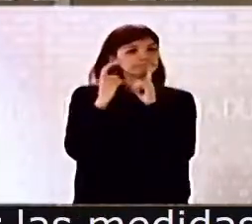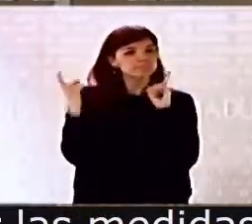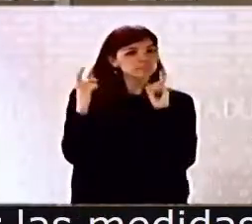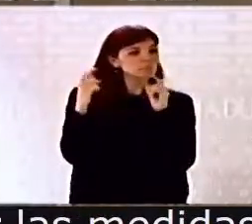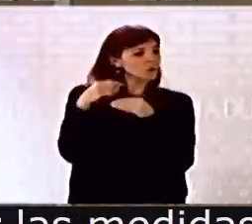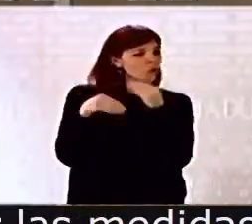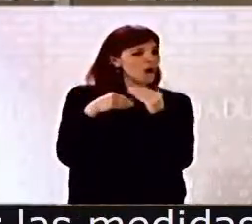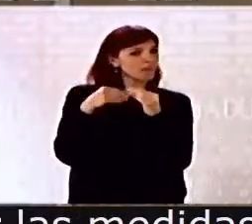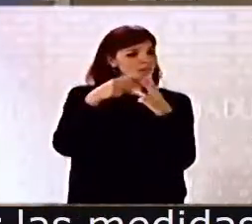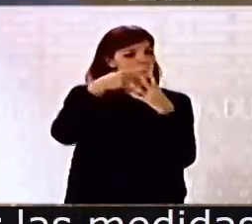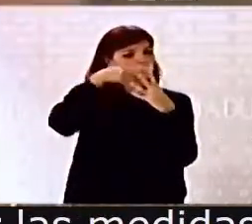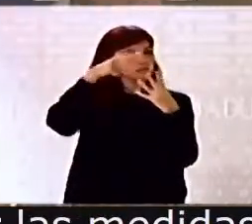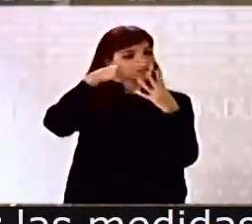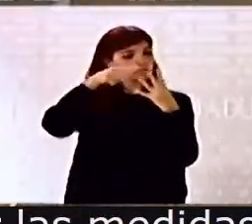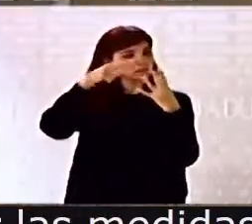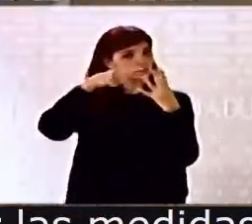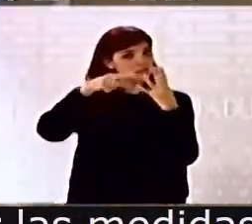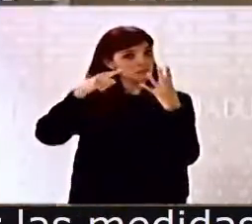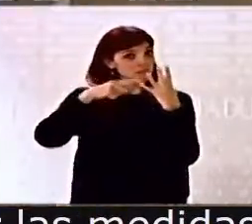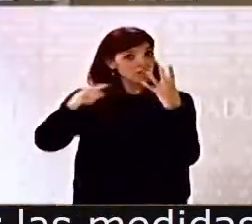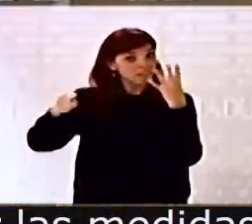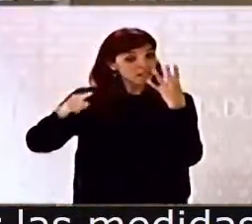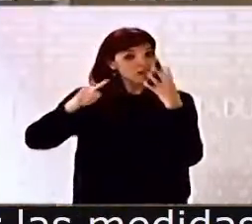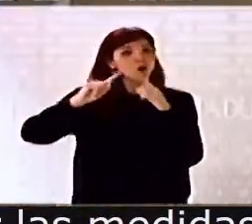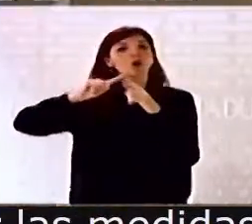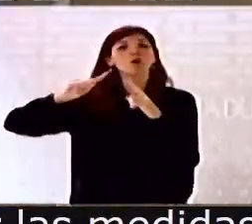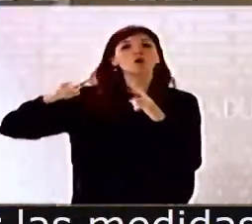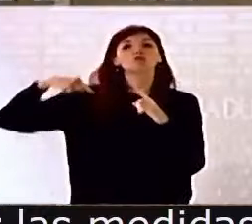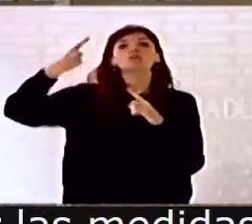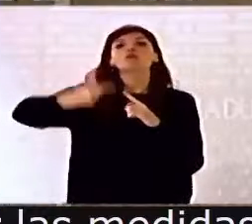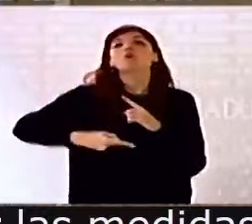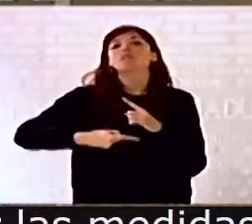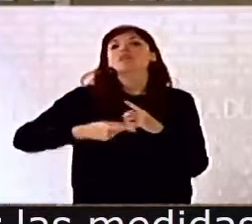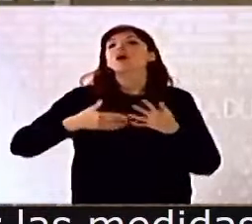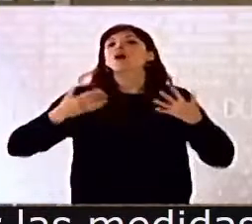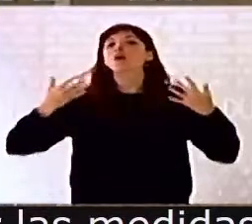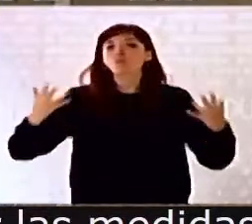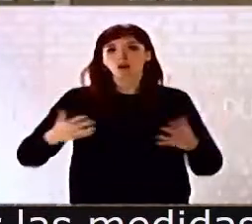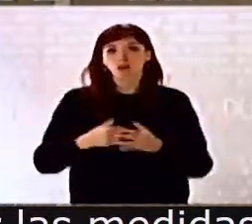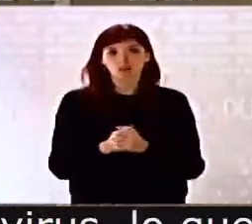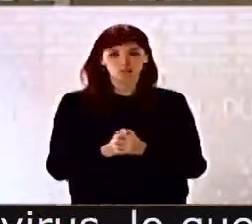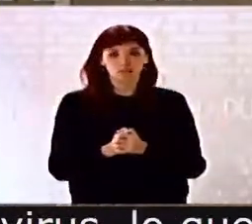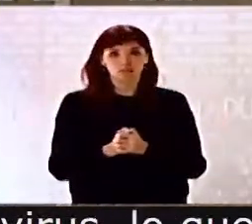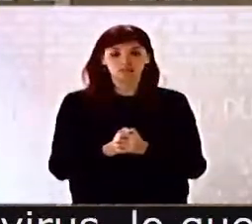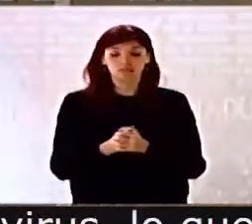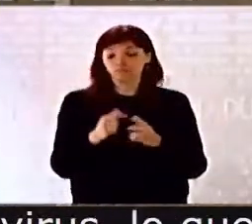seguridad frente al coronavirus, lo que traen